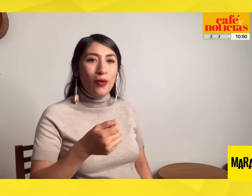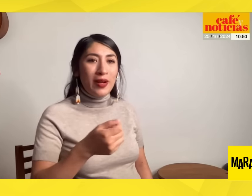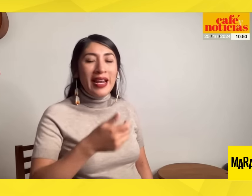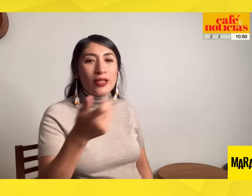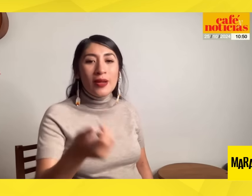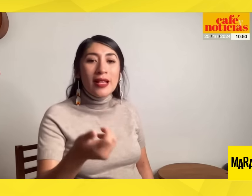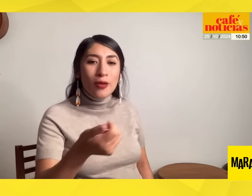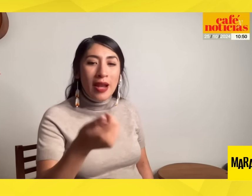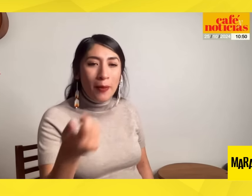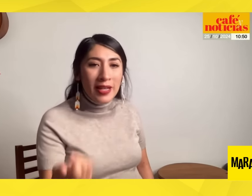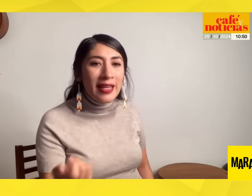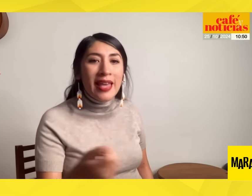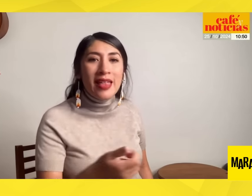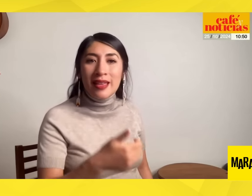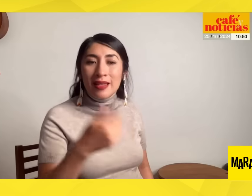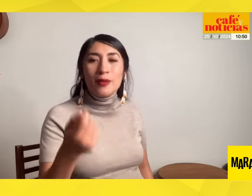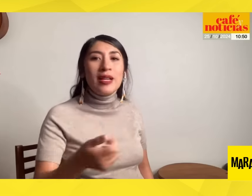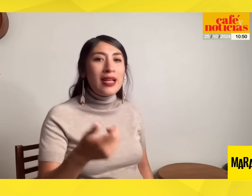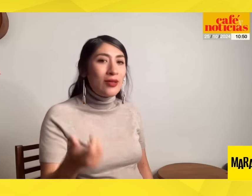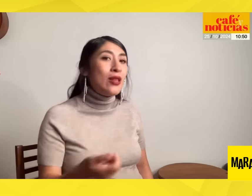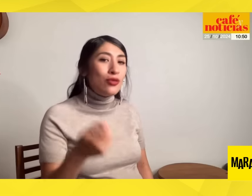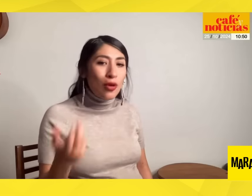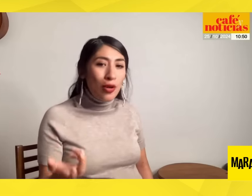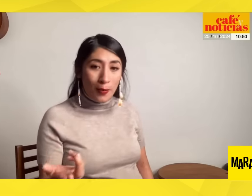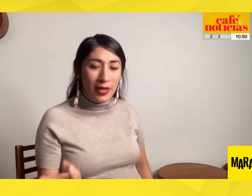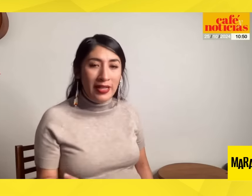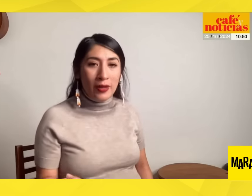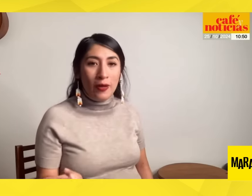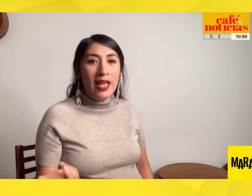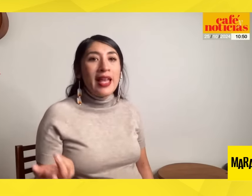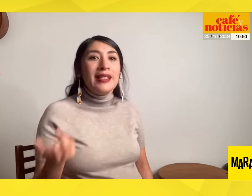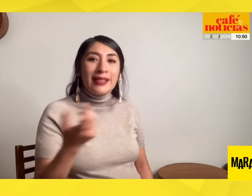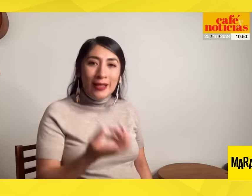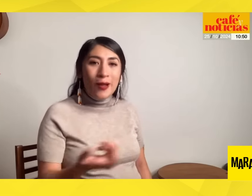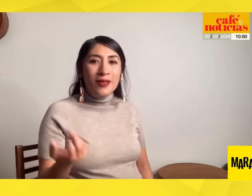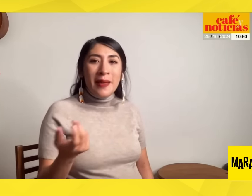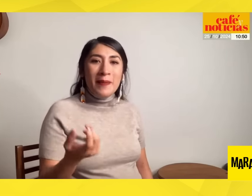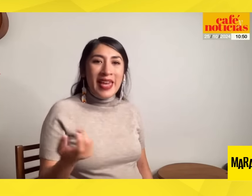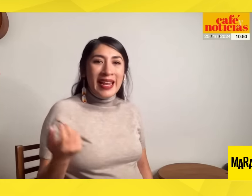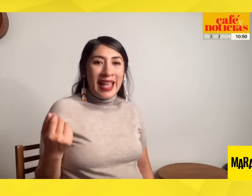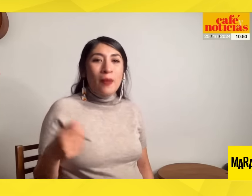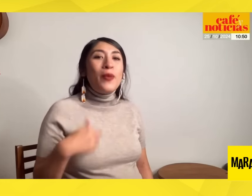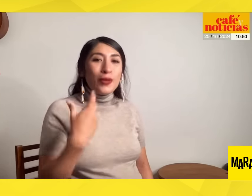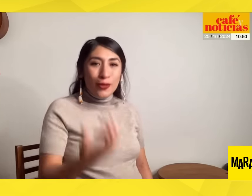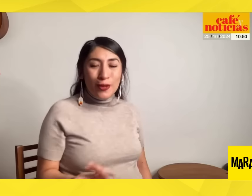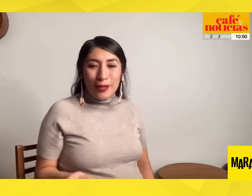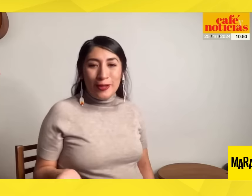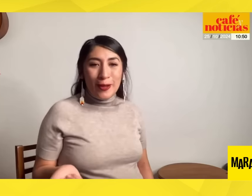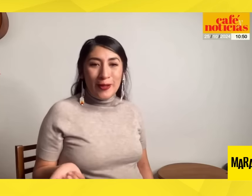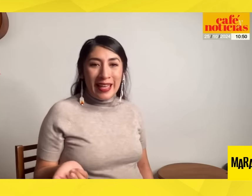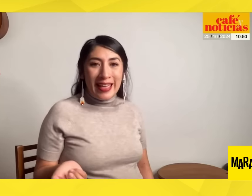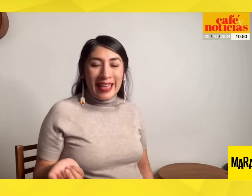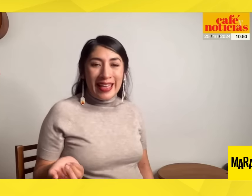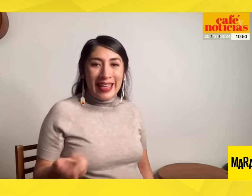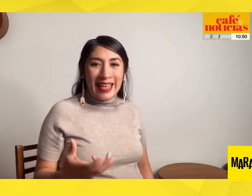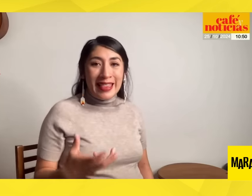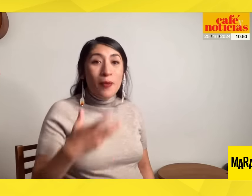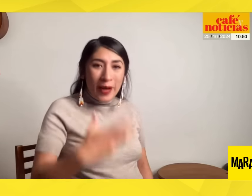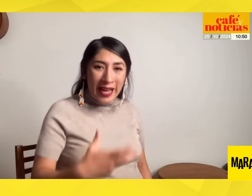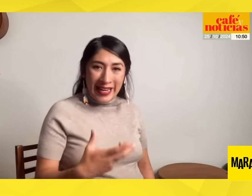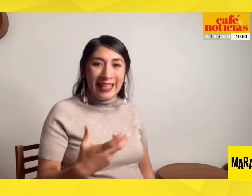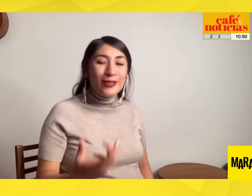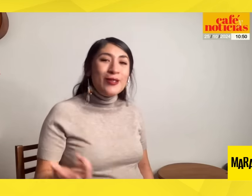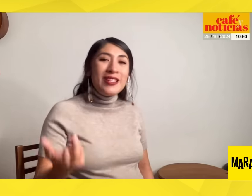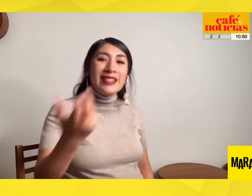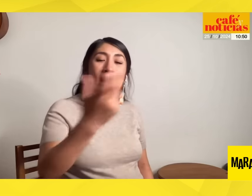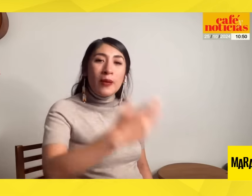como relacionadas con la política de adjetivos relacionados con lo político sino también por su condición eh eh de